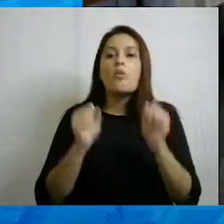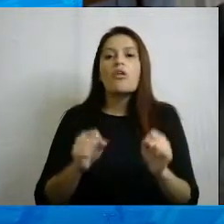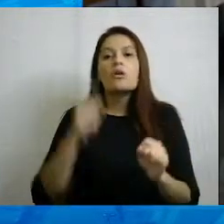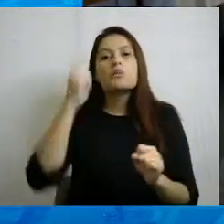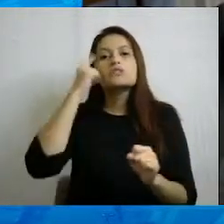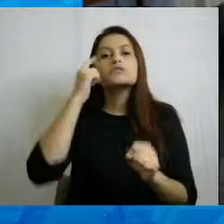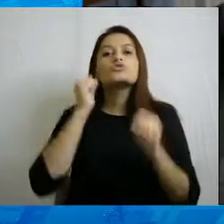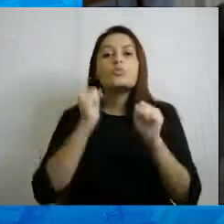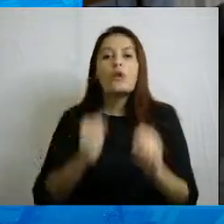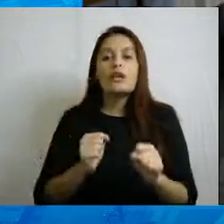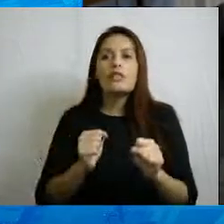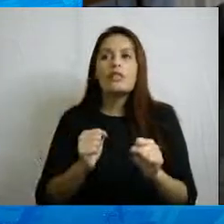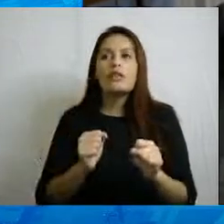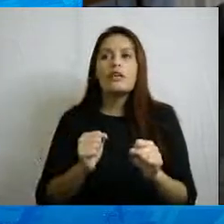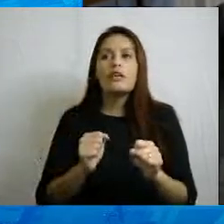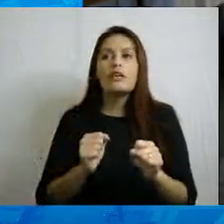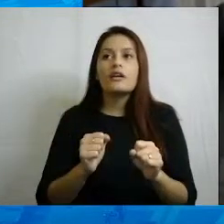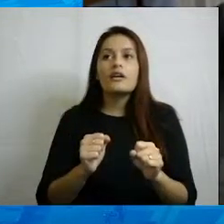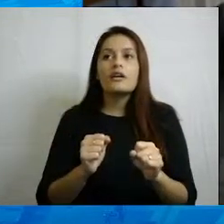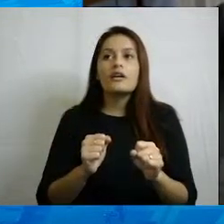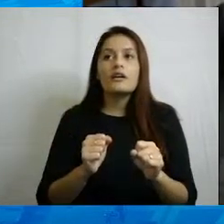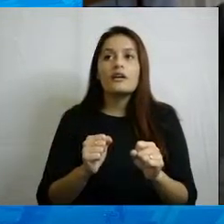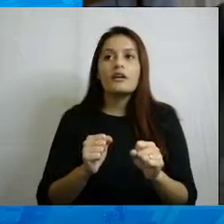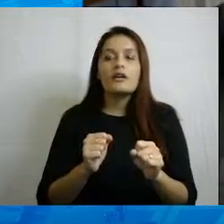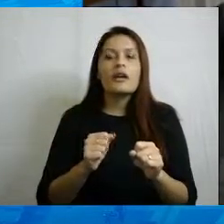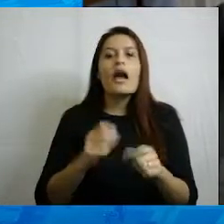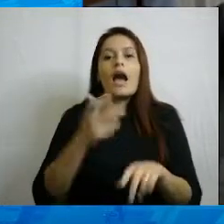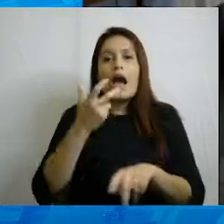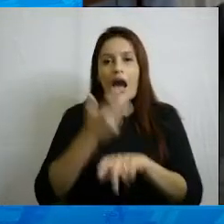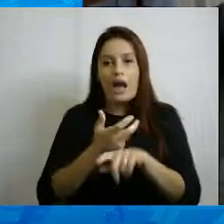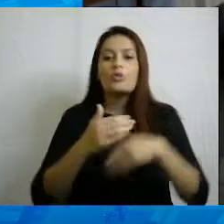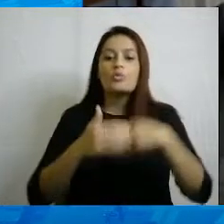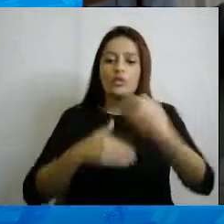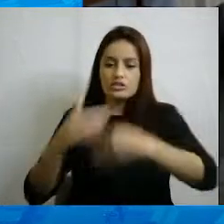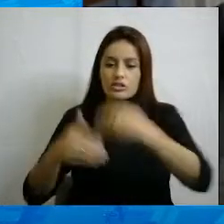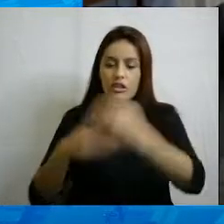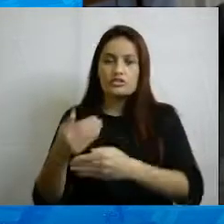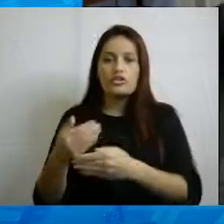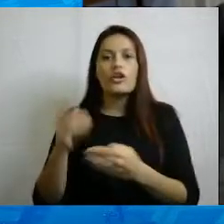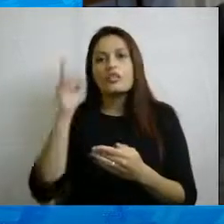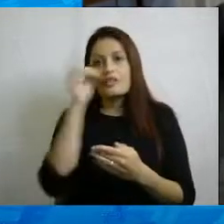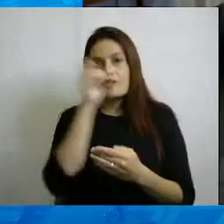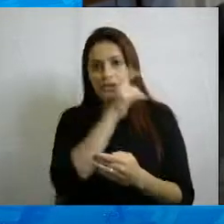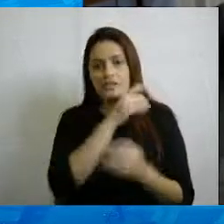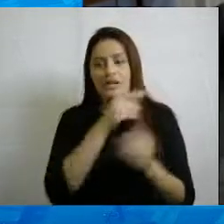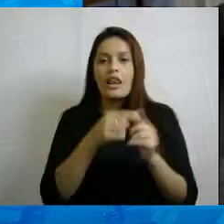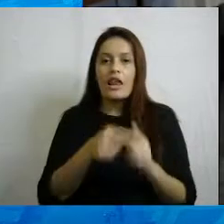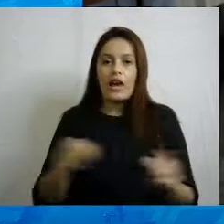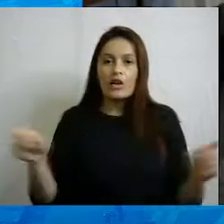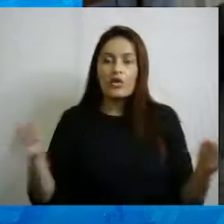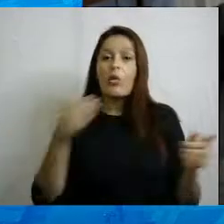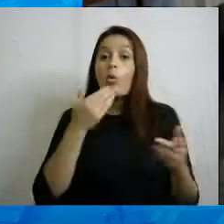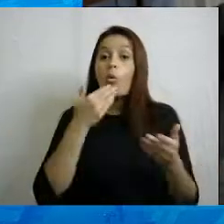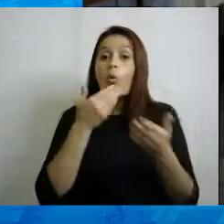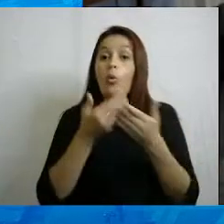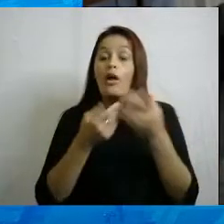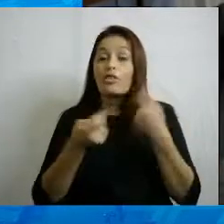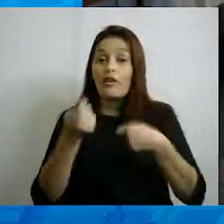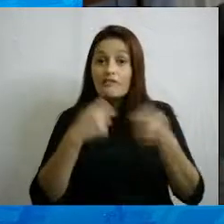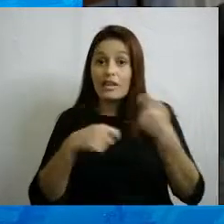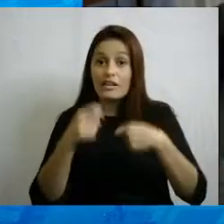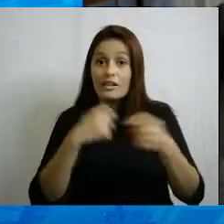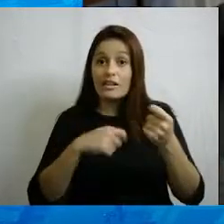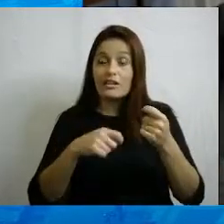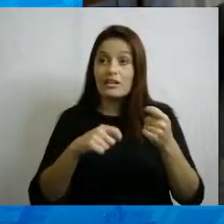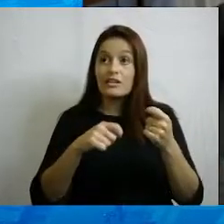puede? No. ¿Ah? Hay que decir que la verdad que es un proceso complejo, largo, que porque como te digo, cuando venden en las redes